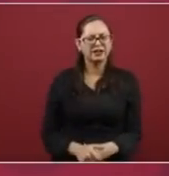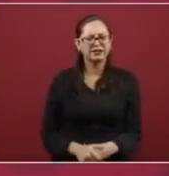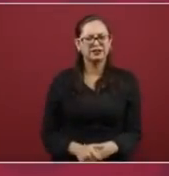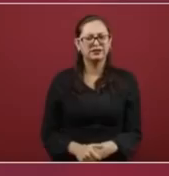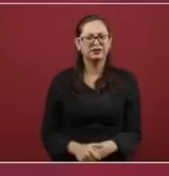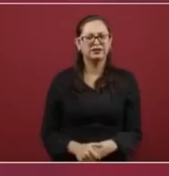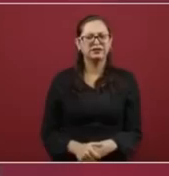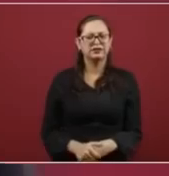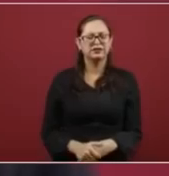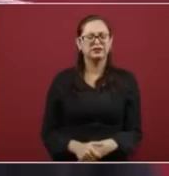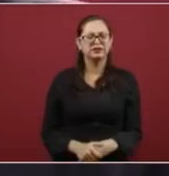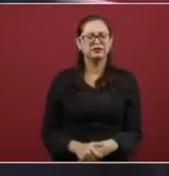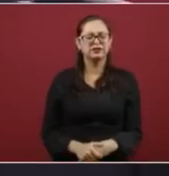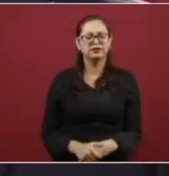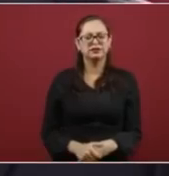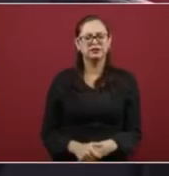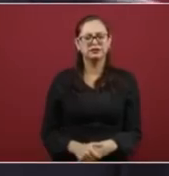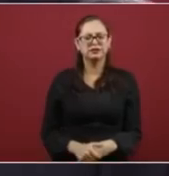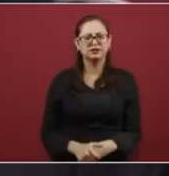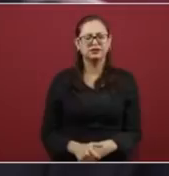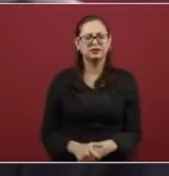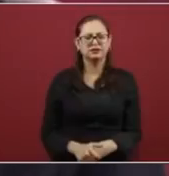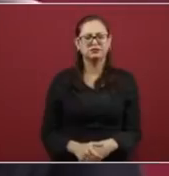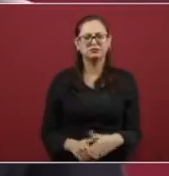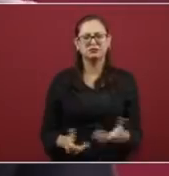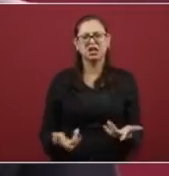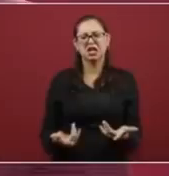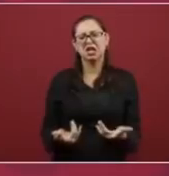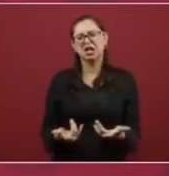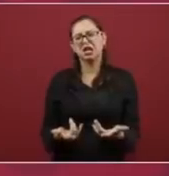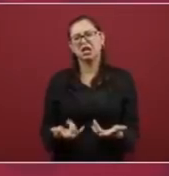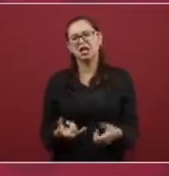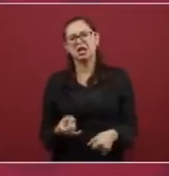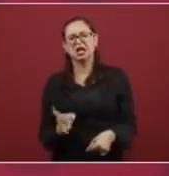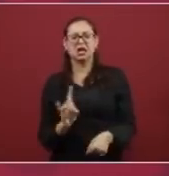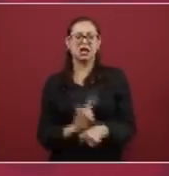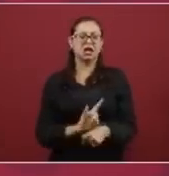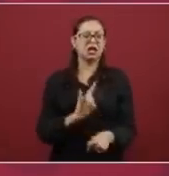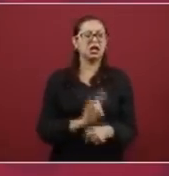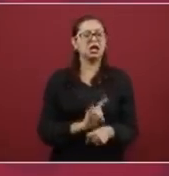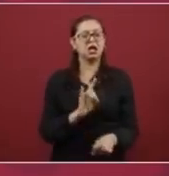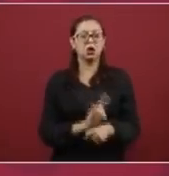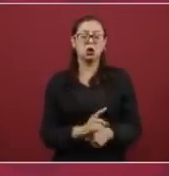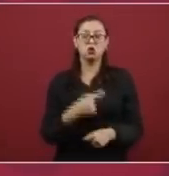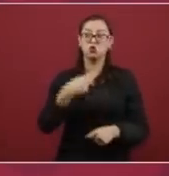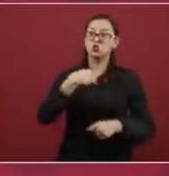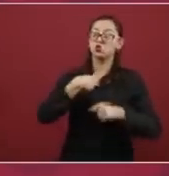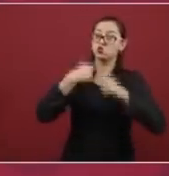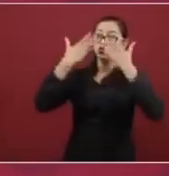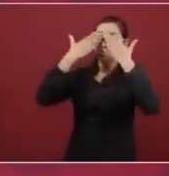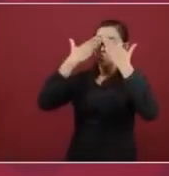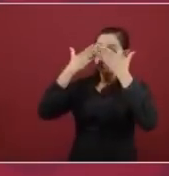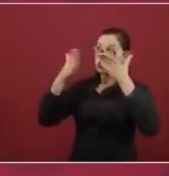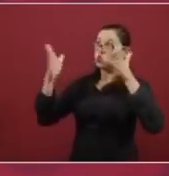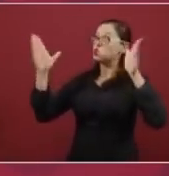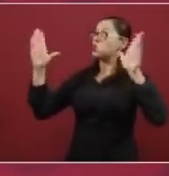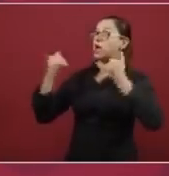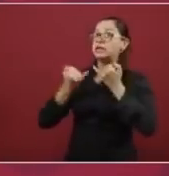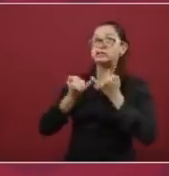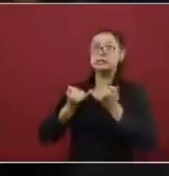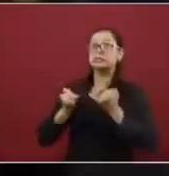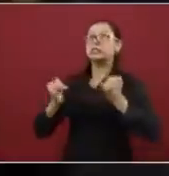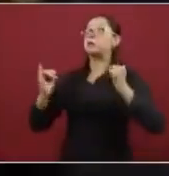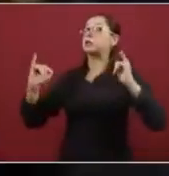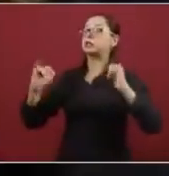fueron invadidos por Hernán Cortés hace 500 años, detalló que solo fue un planteamiento de nuestra historia en busca de la